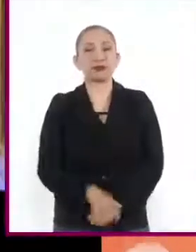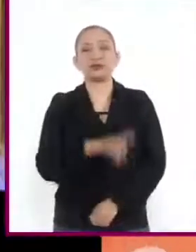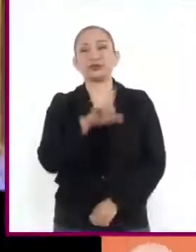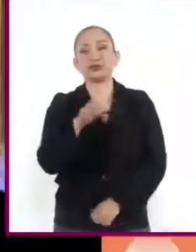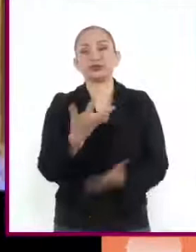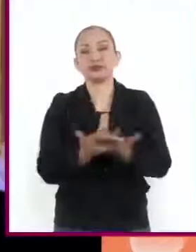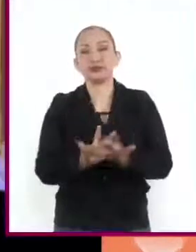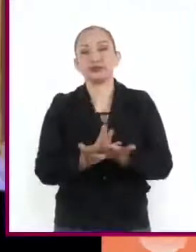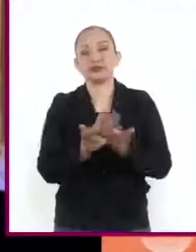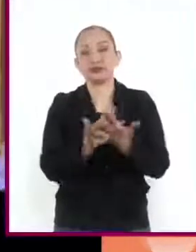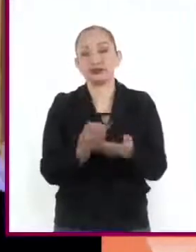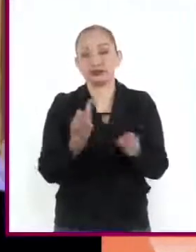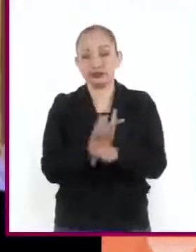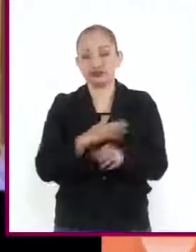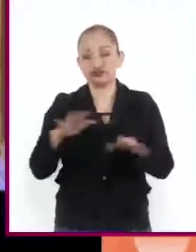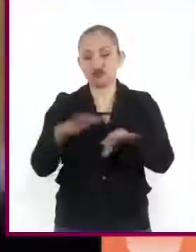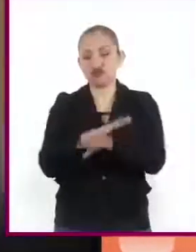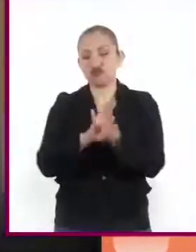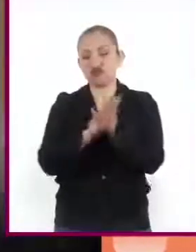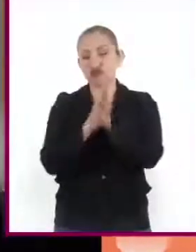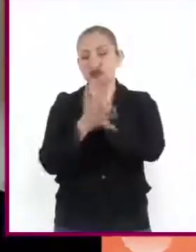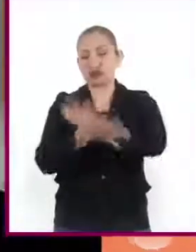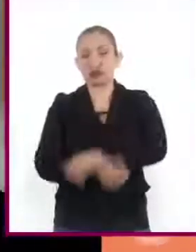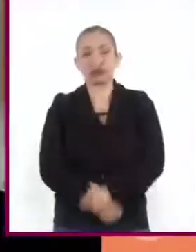Luego esperamos a que ocurra la reacción.